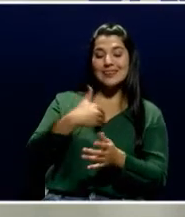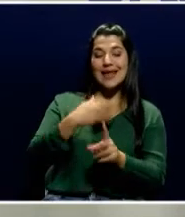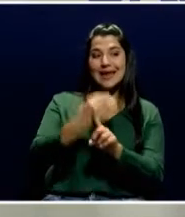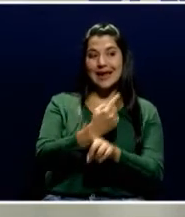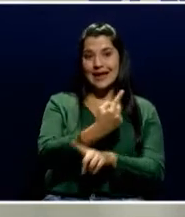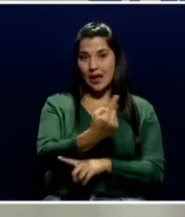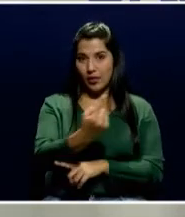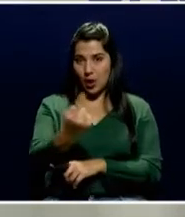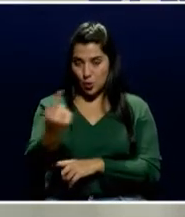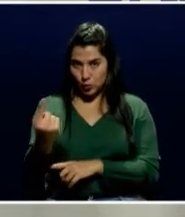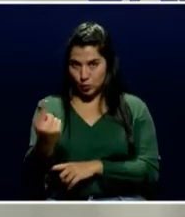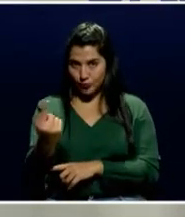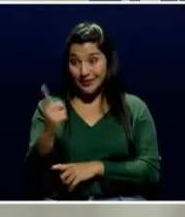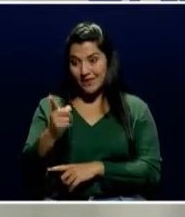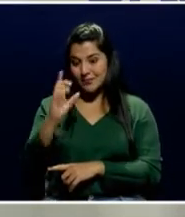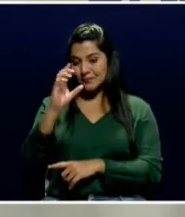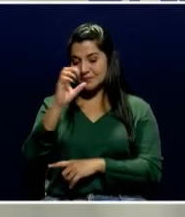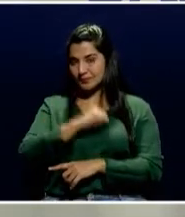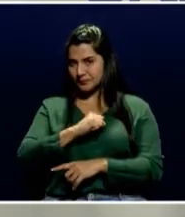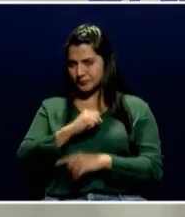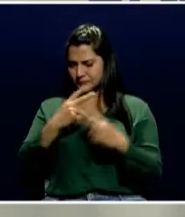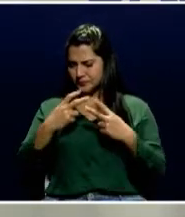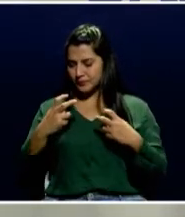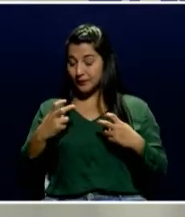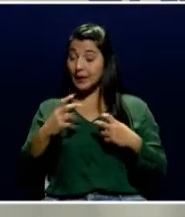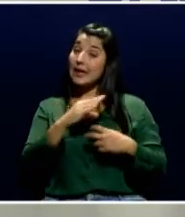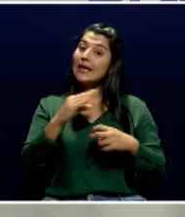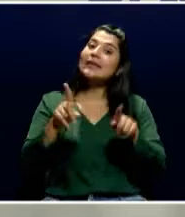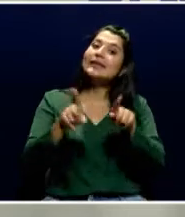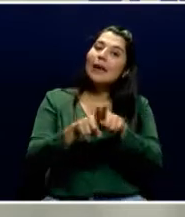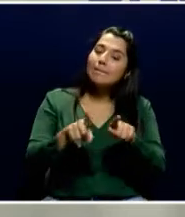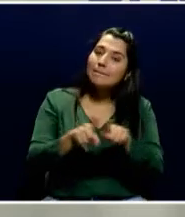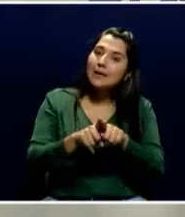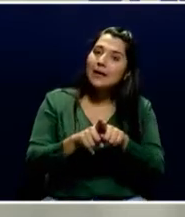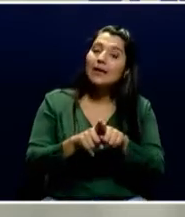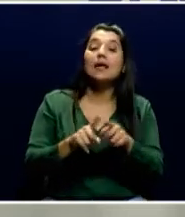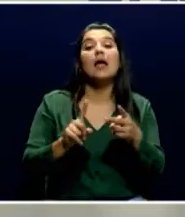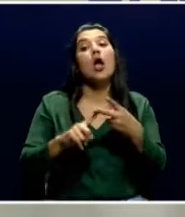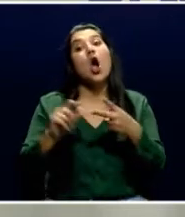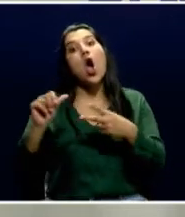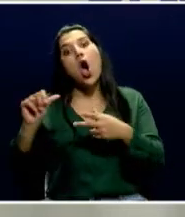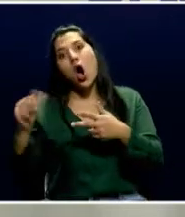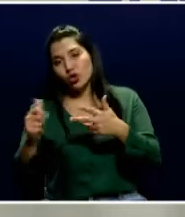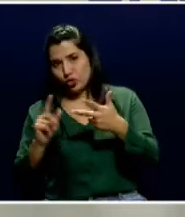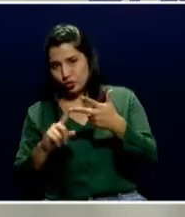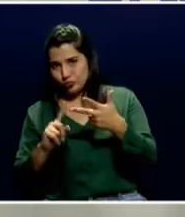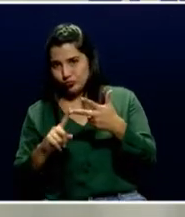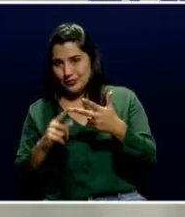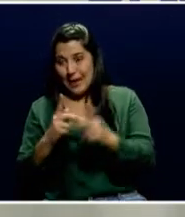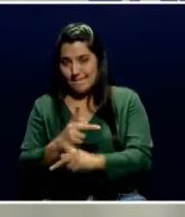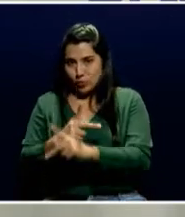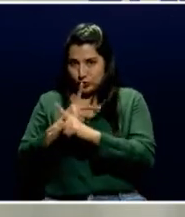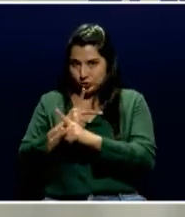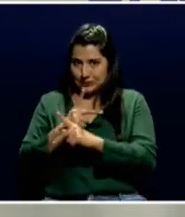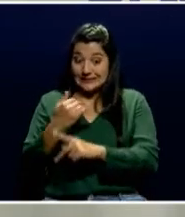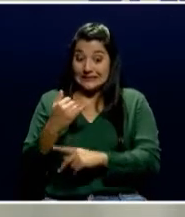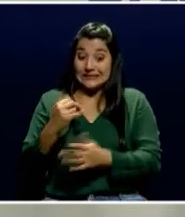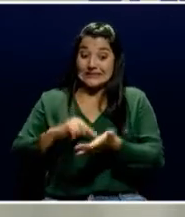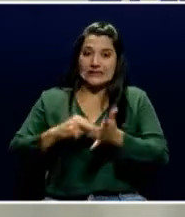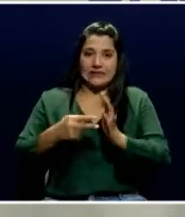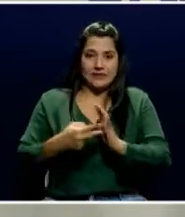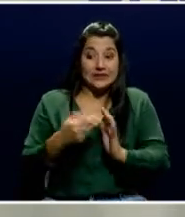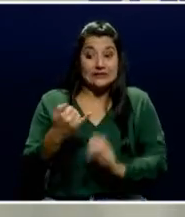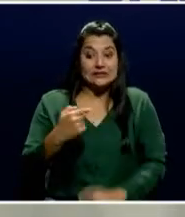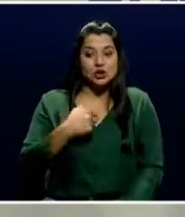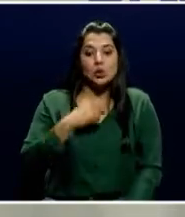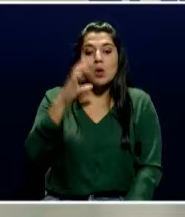nosotros tiene. Y entramos aquí a jugar con otro factor, que son las medidas de protección. Es decir, si yo soy débil ante